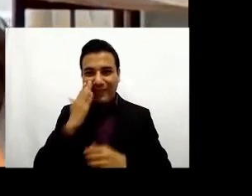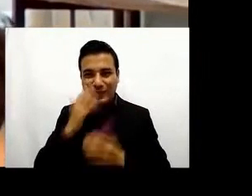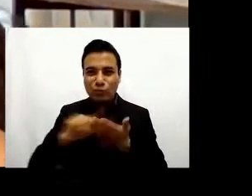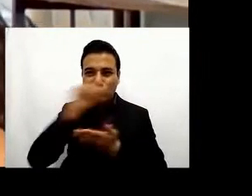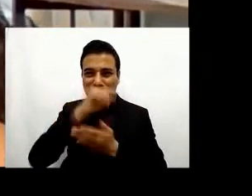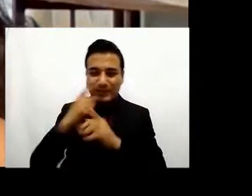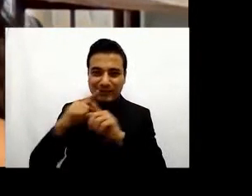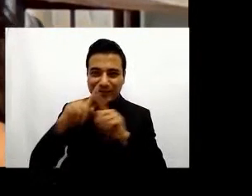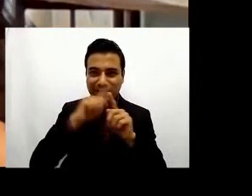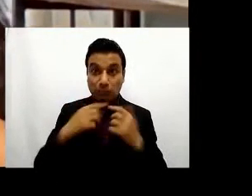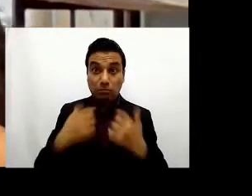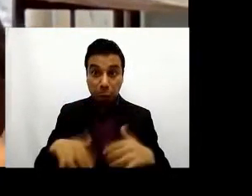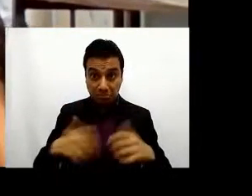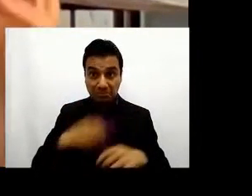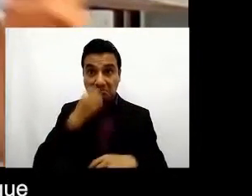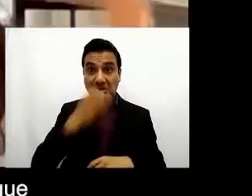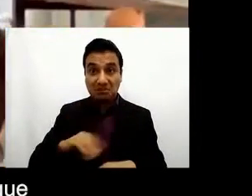digamos,